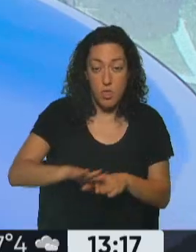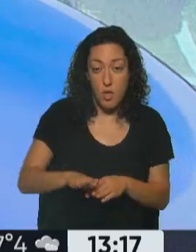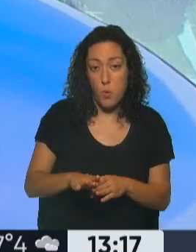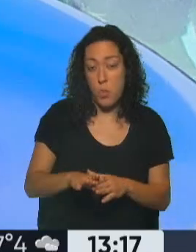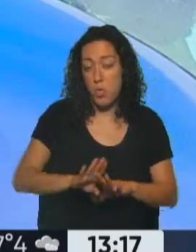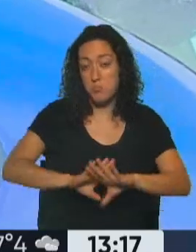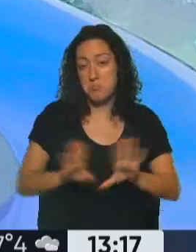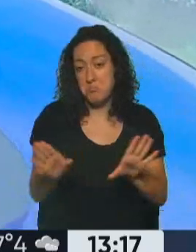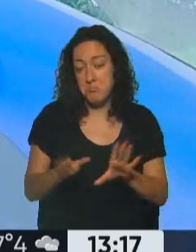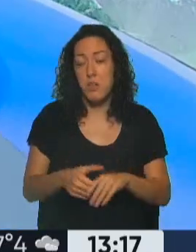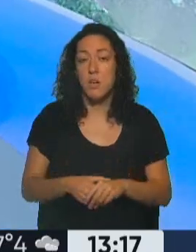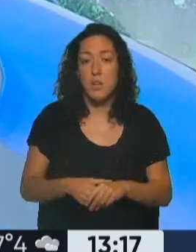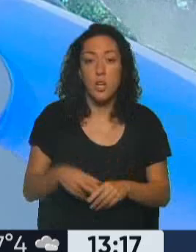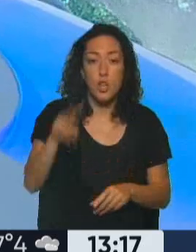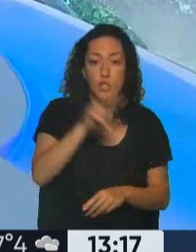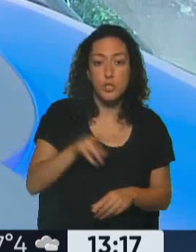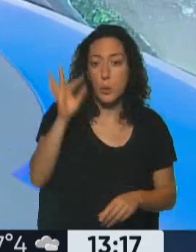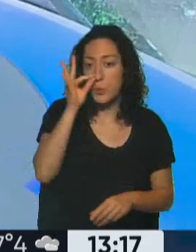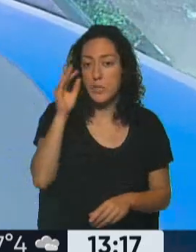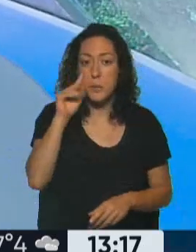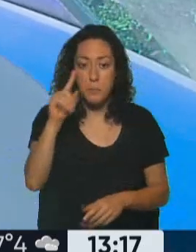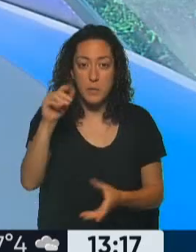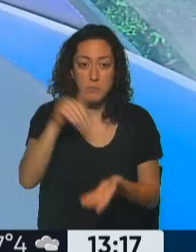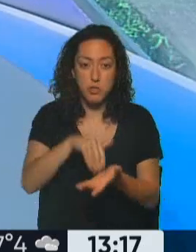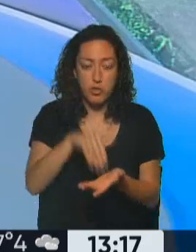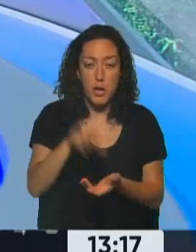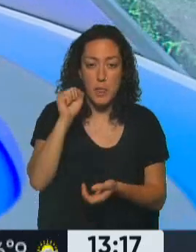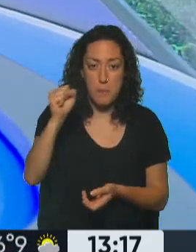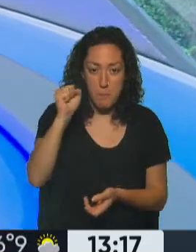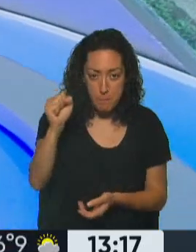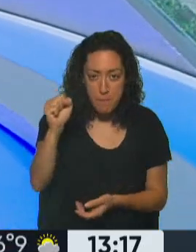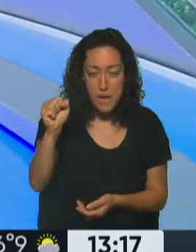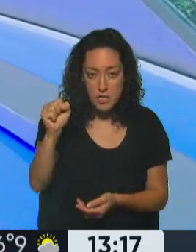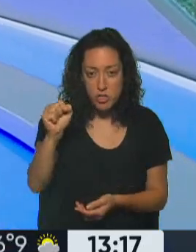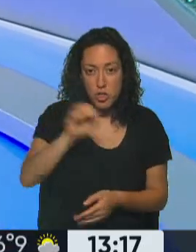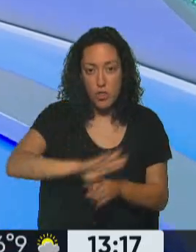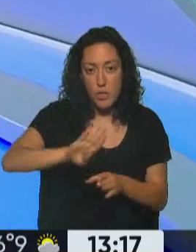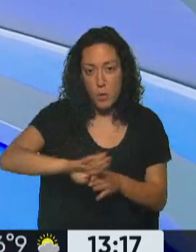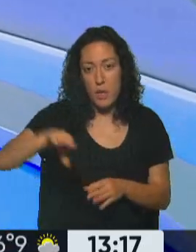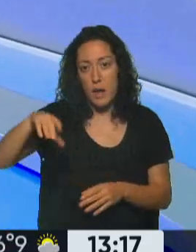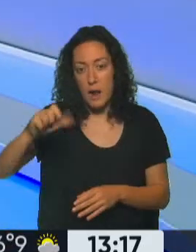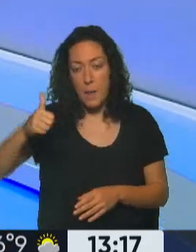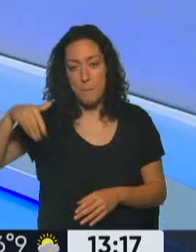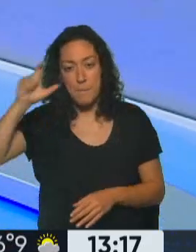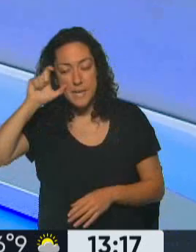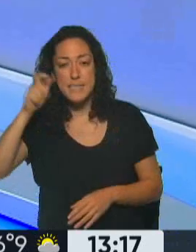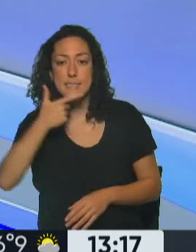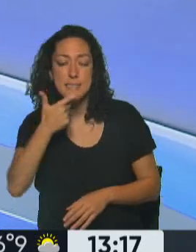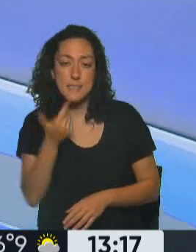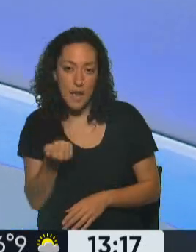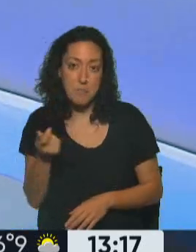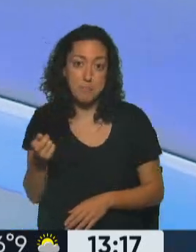sí de 220 mil millones de pesos que le debían a camisa camisa es la